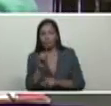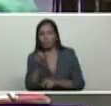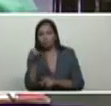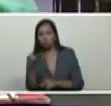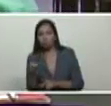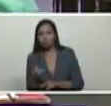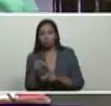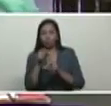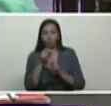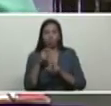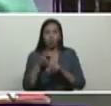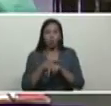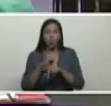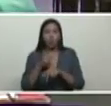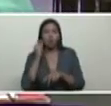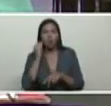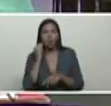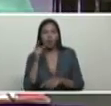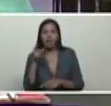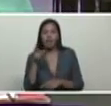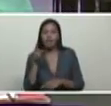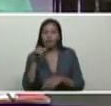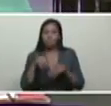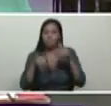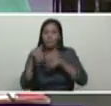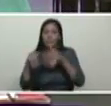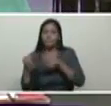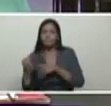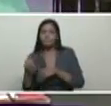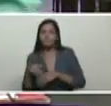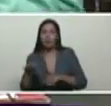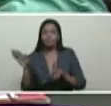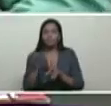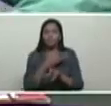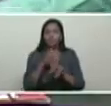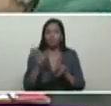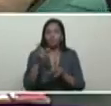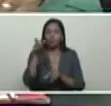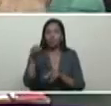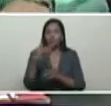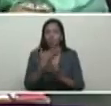como candidata a gobernadora, fue candidata a gobernadora y le metió una pela a Henry Falcón,